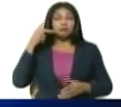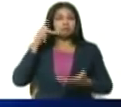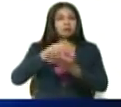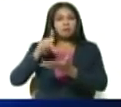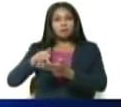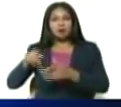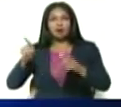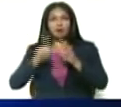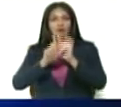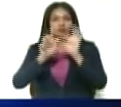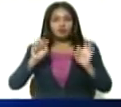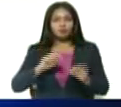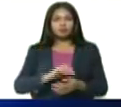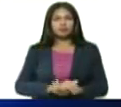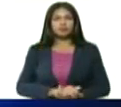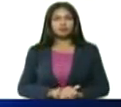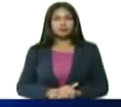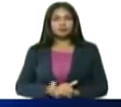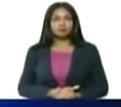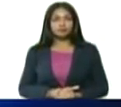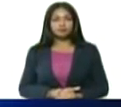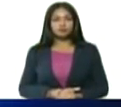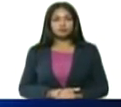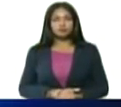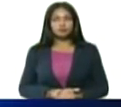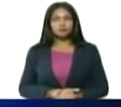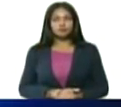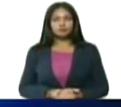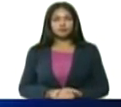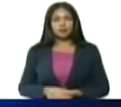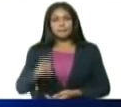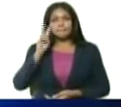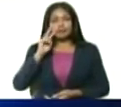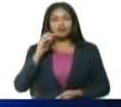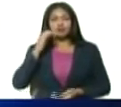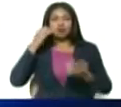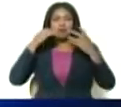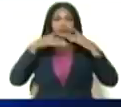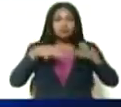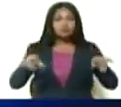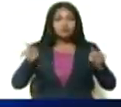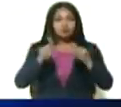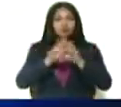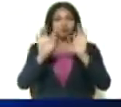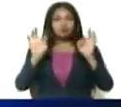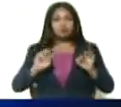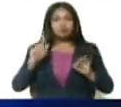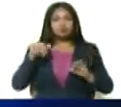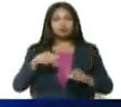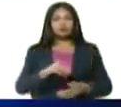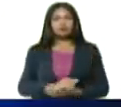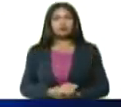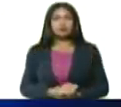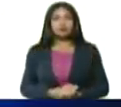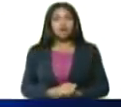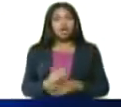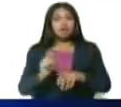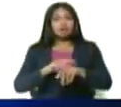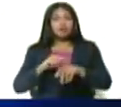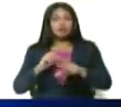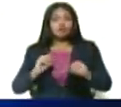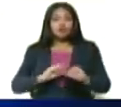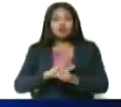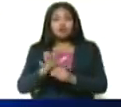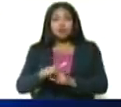está el Nazareno llevando sus bendiciones. En tiempos de coronavirus logramos